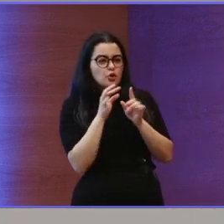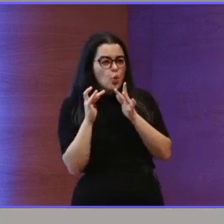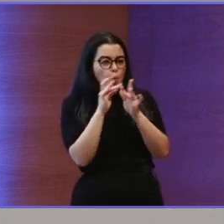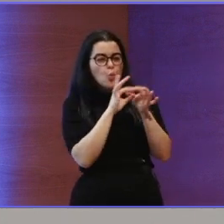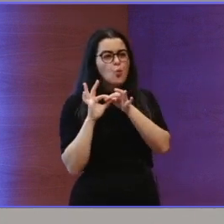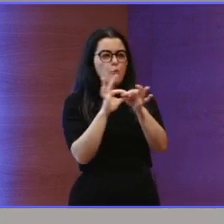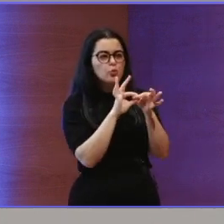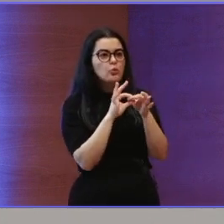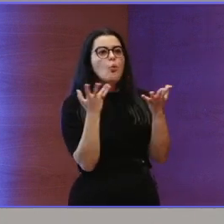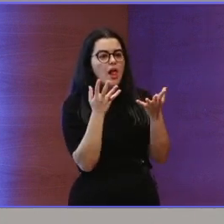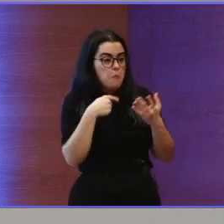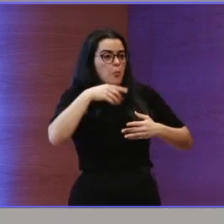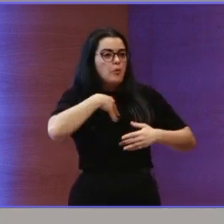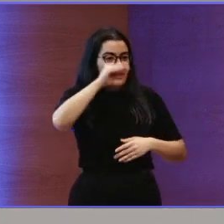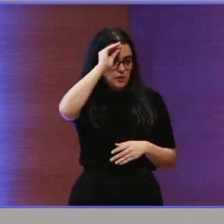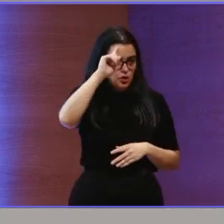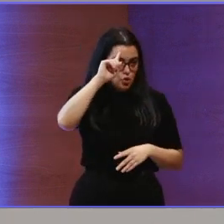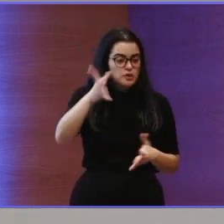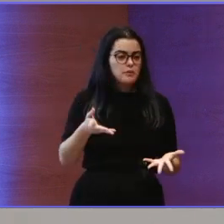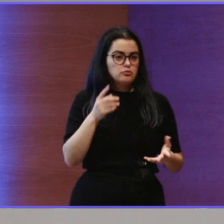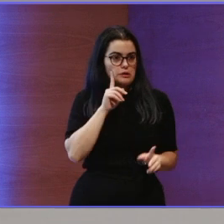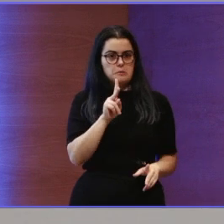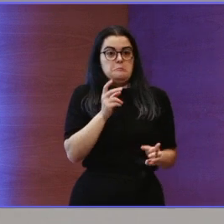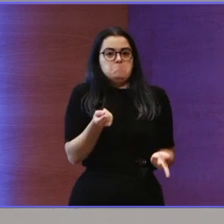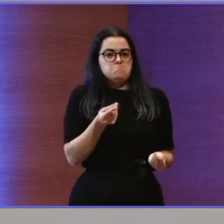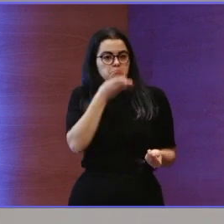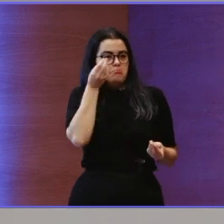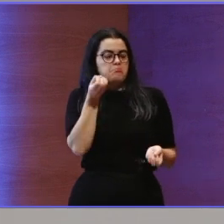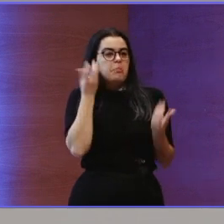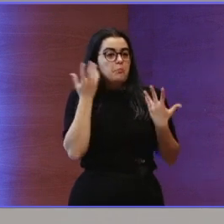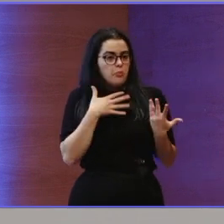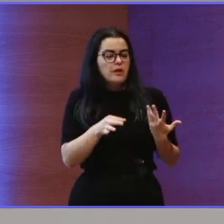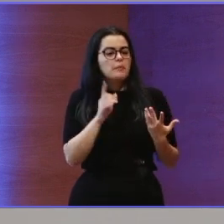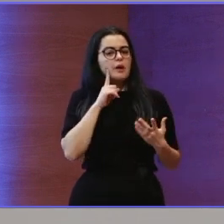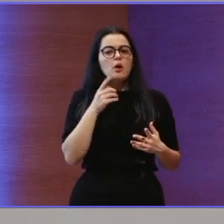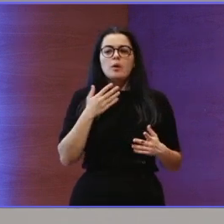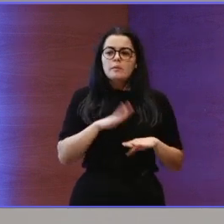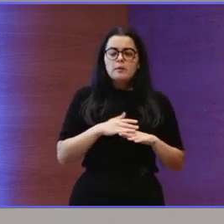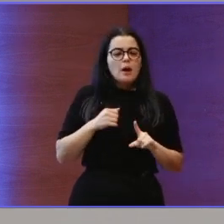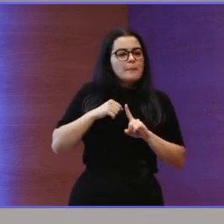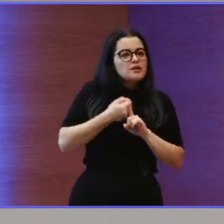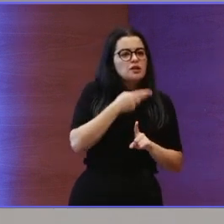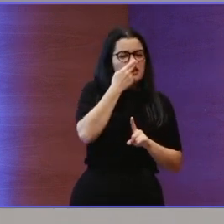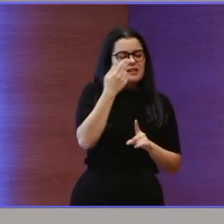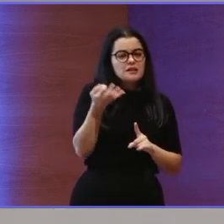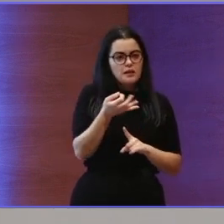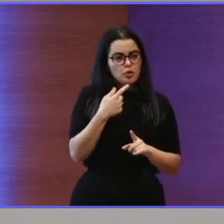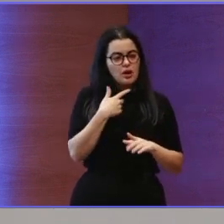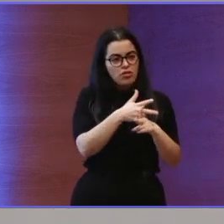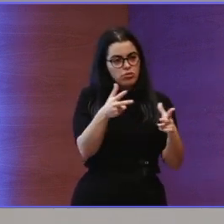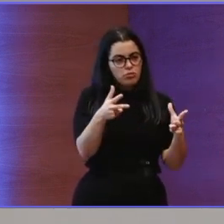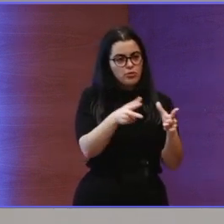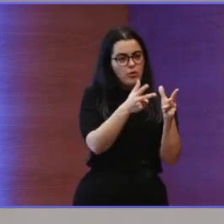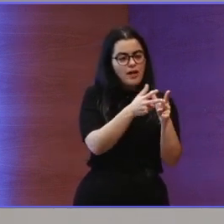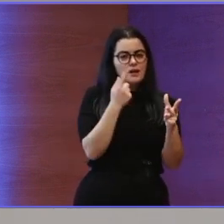cual hacer lobby o hacer fuerza o hacer eh Bueno pues esa presión de intereses desde la parte de la ciudadanía es